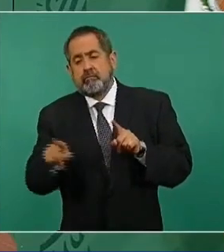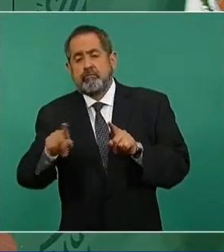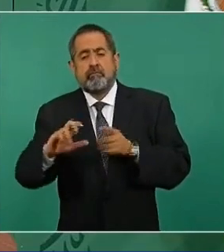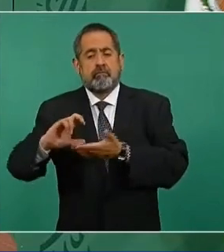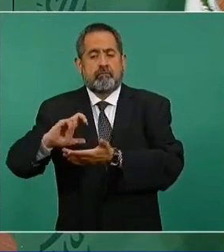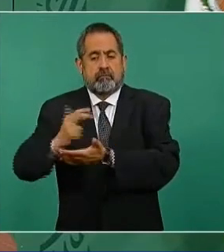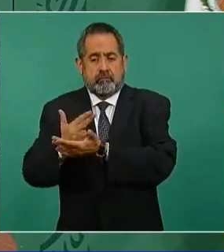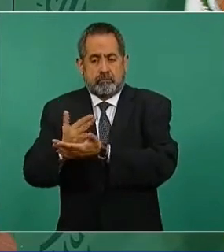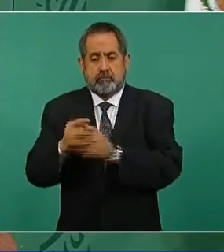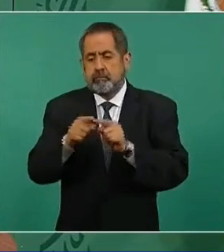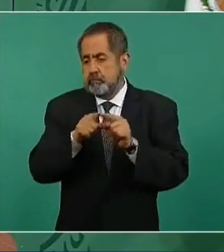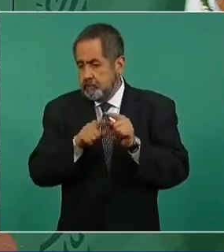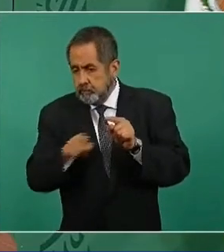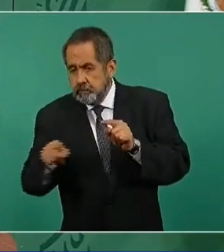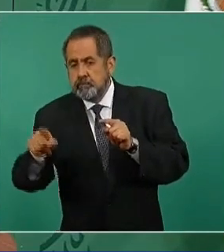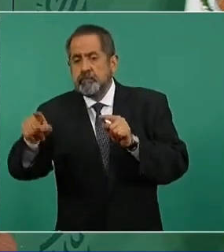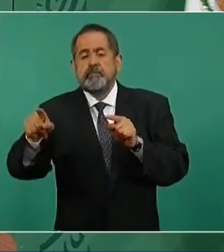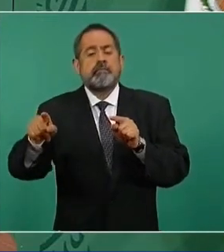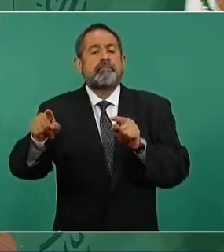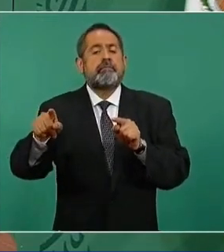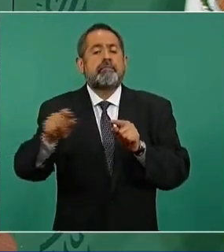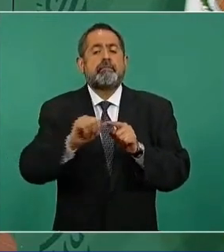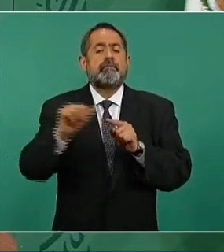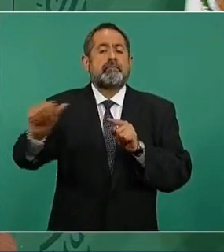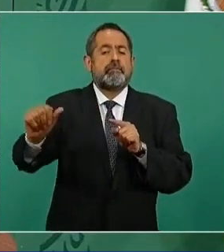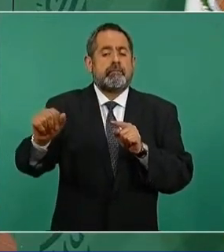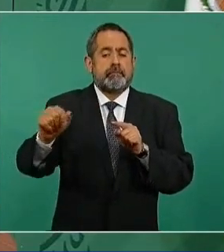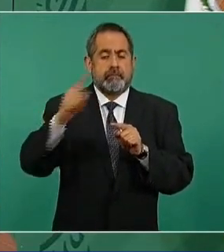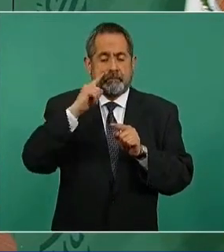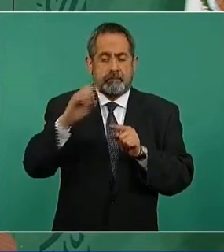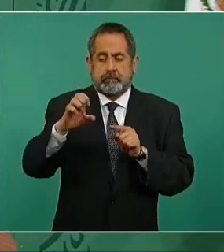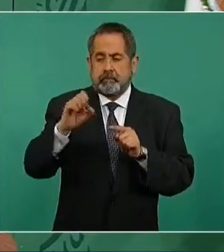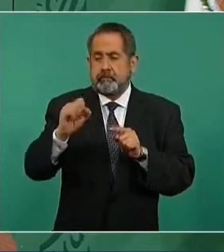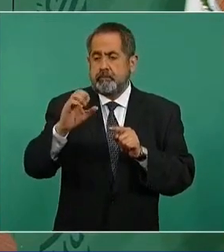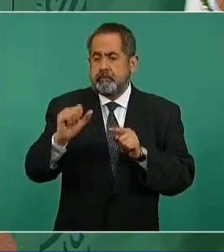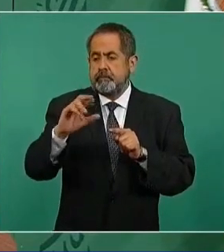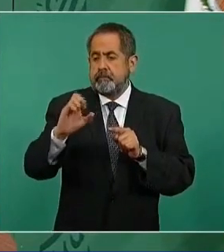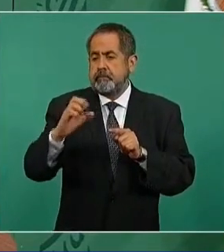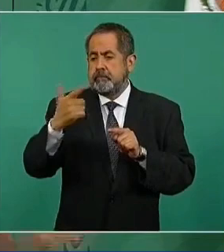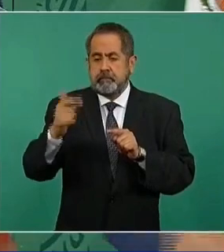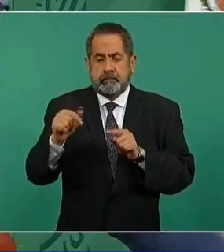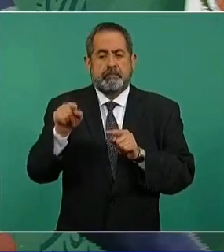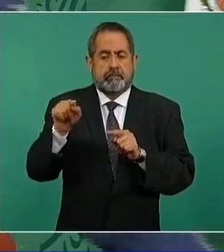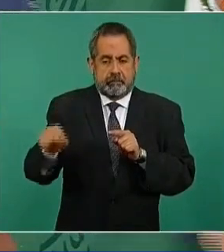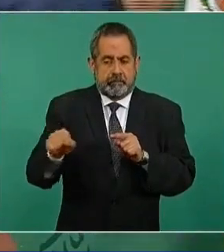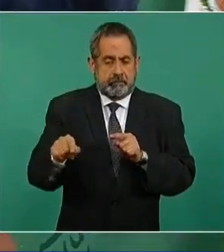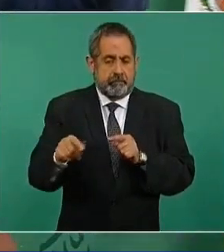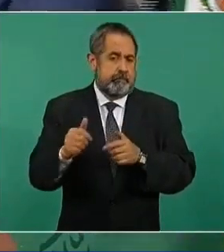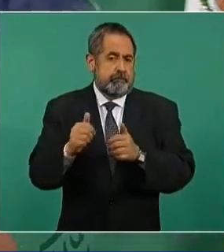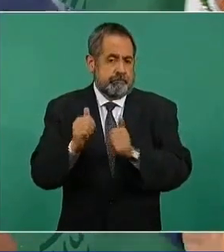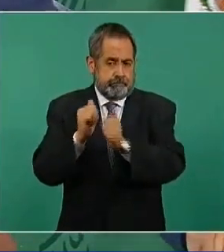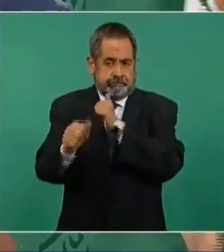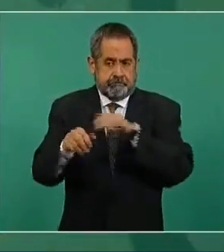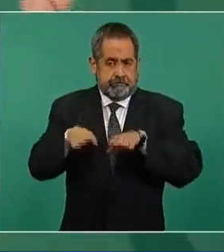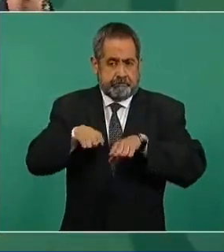Chetumal y de Chetumal a Escárcega. Esa es la carretera.